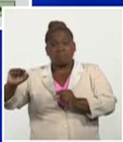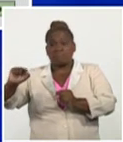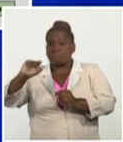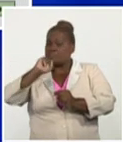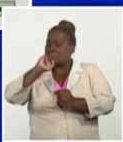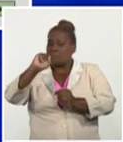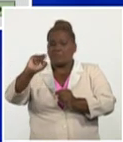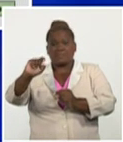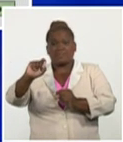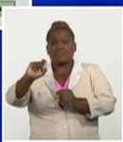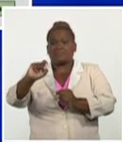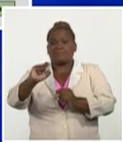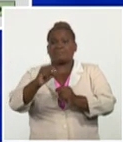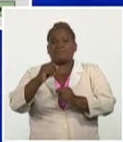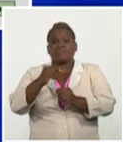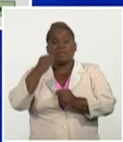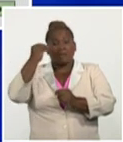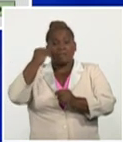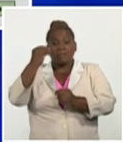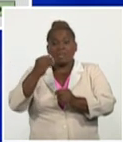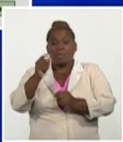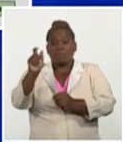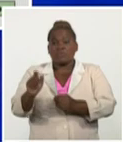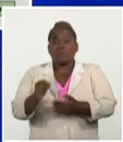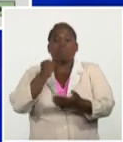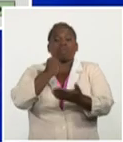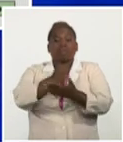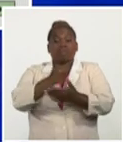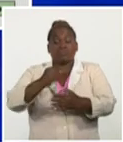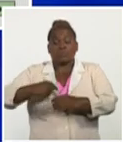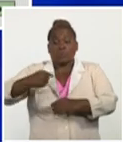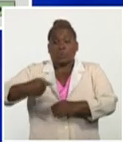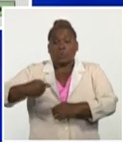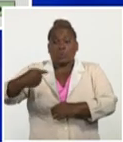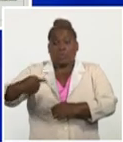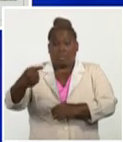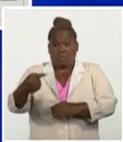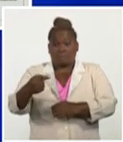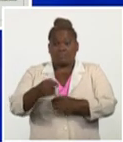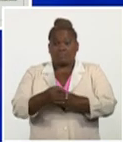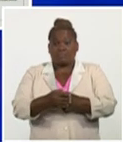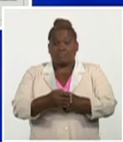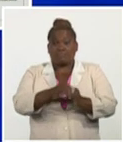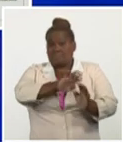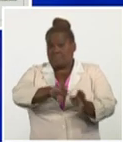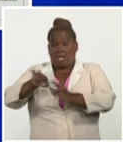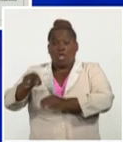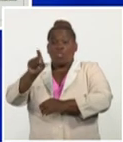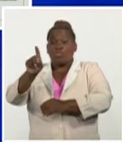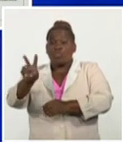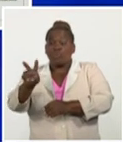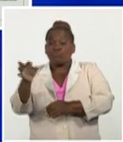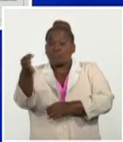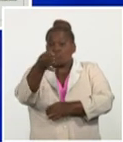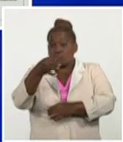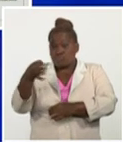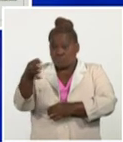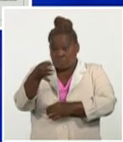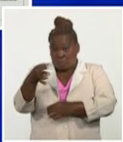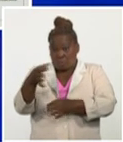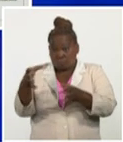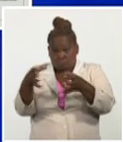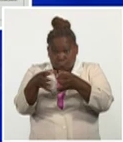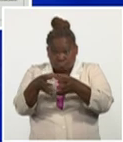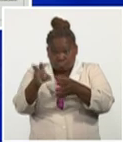se confirman diariamente. Los 12 municipios donde se concentra el 38,8%